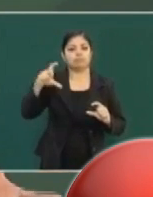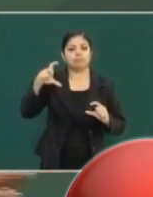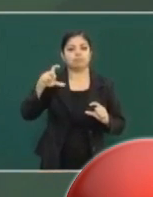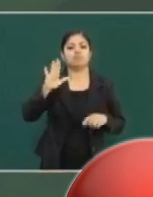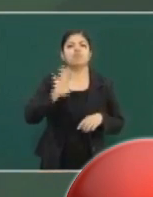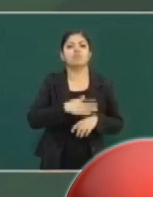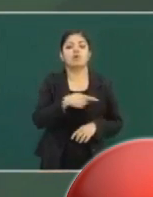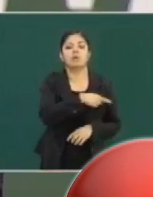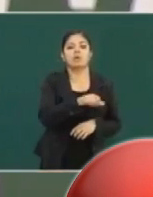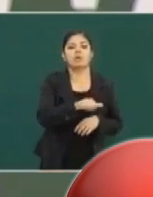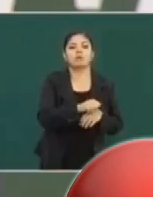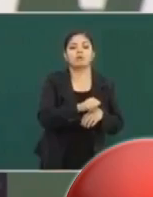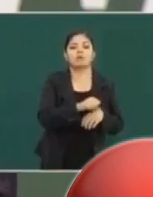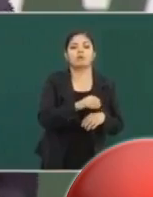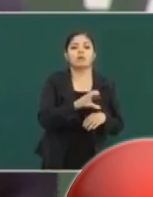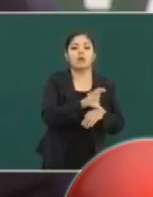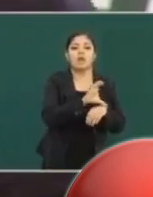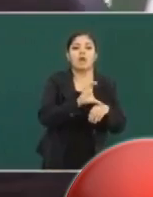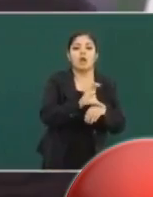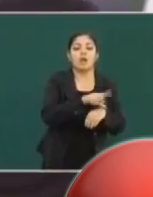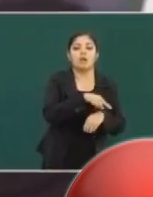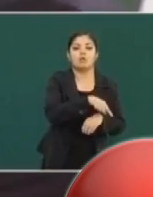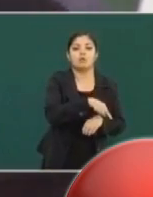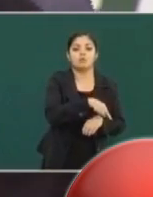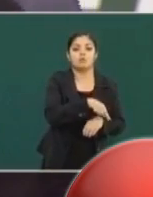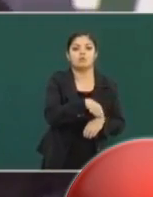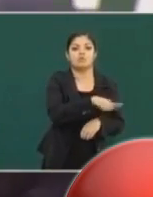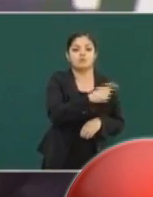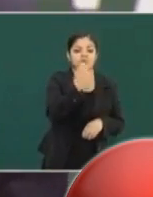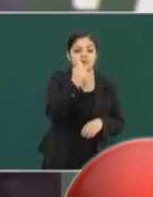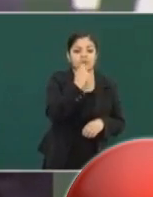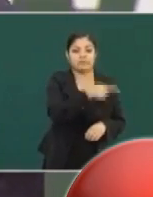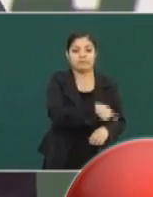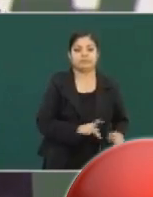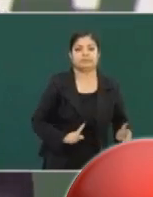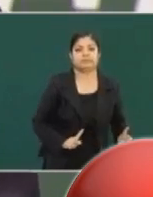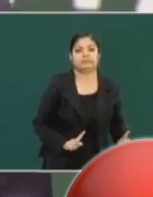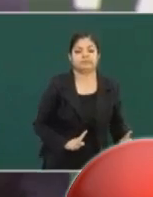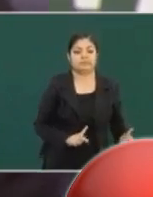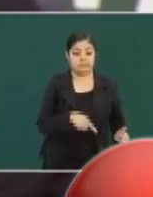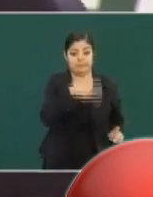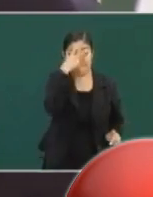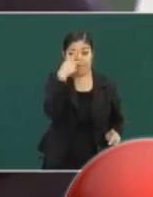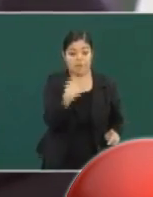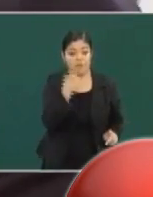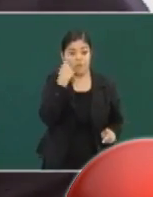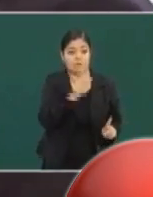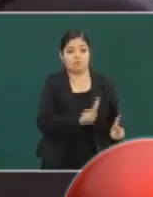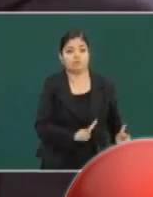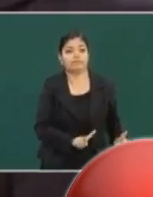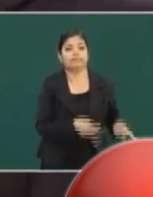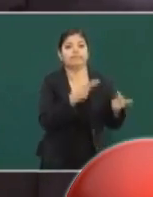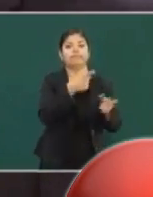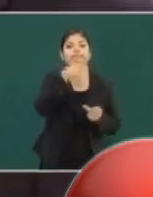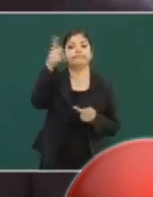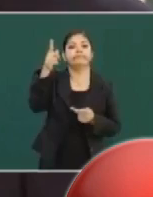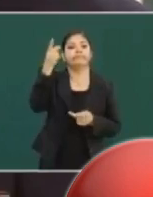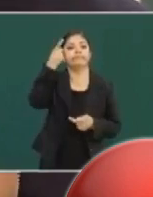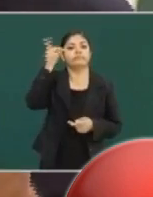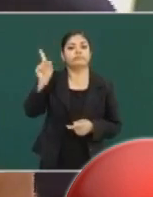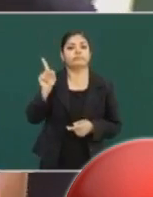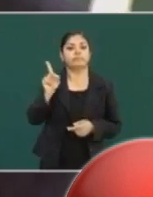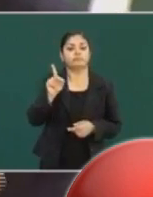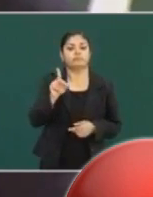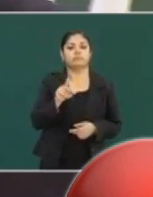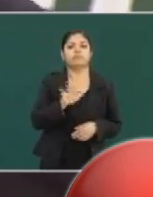nación lo transfirió, lo pasó a unos cuantos. ¿Y cómo te quedaste